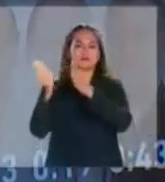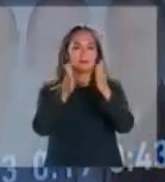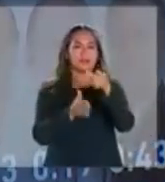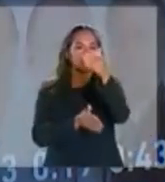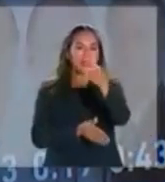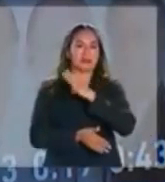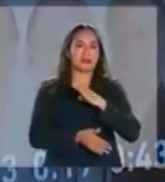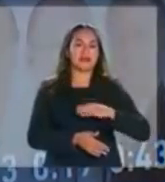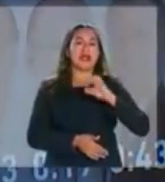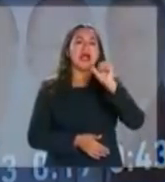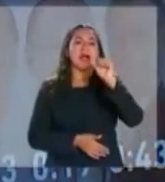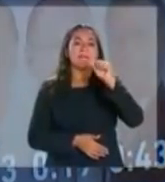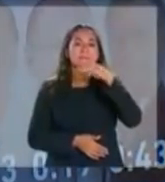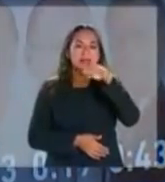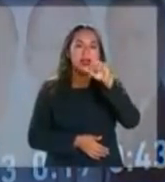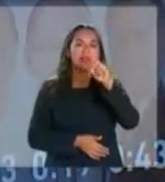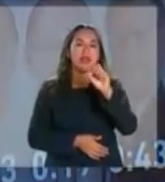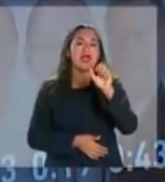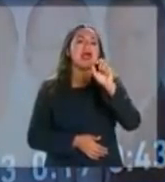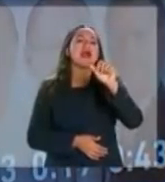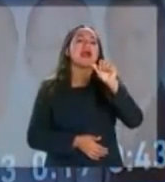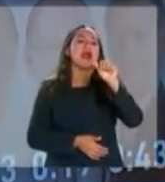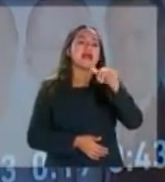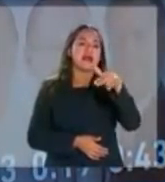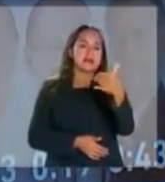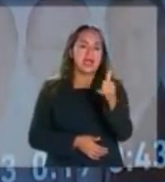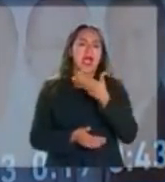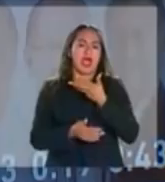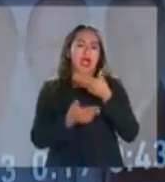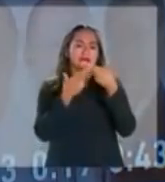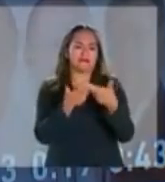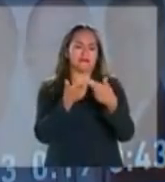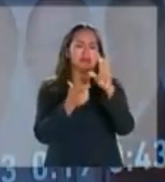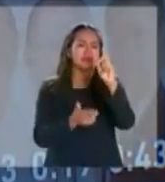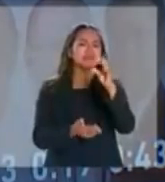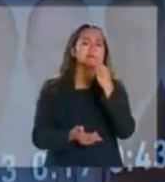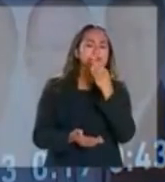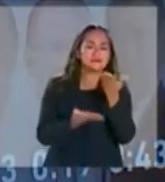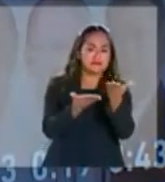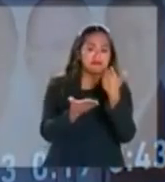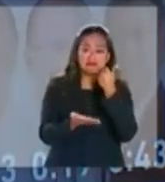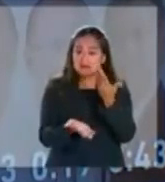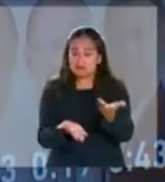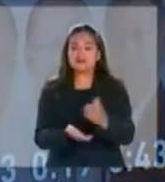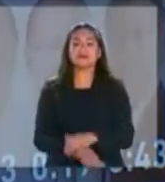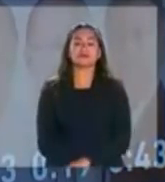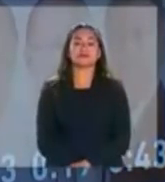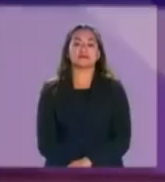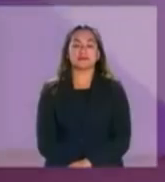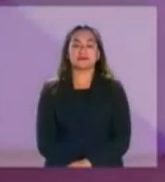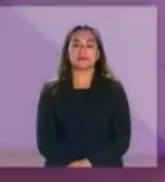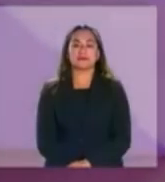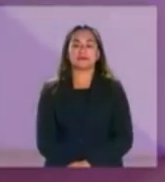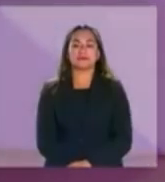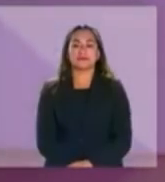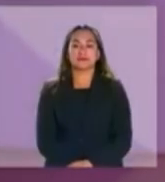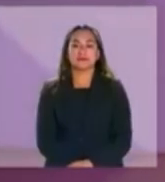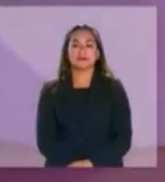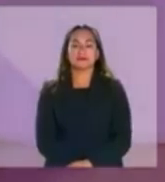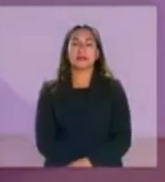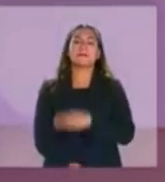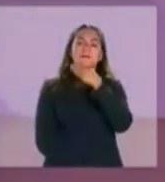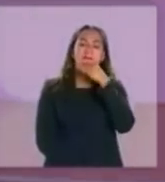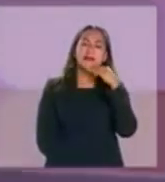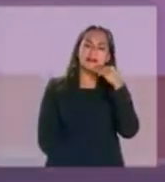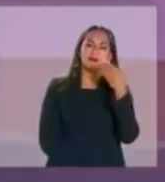tienen todavía 33 y 19 segundos quieren hacer uso de sus de su tiempo solamente para insistir